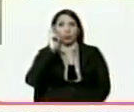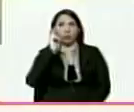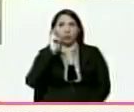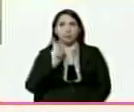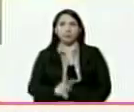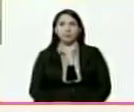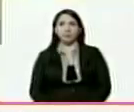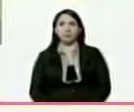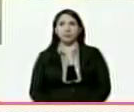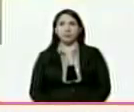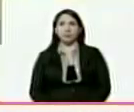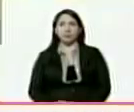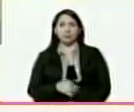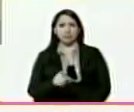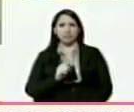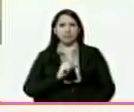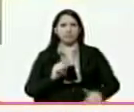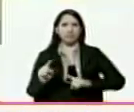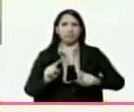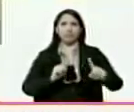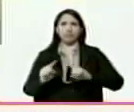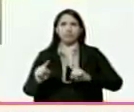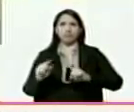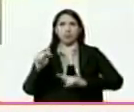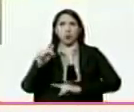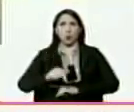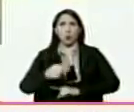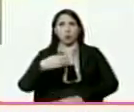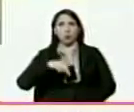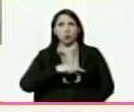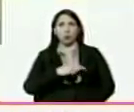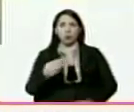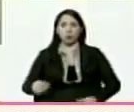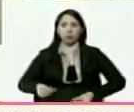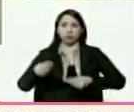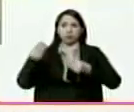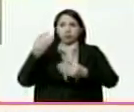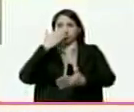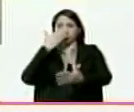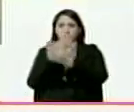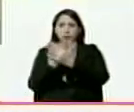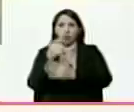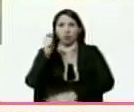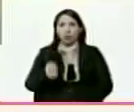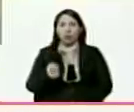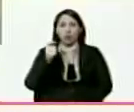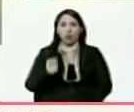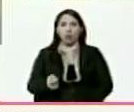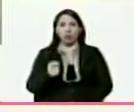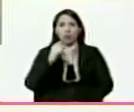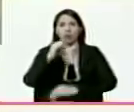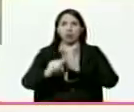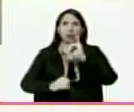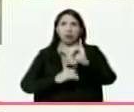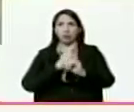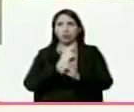esta acción que hoy hemos introducido ante la Corte Penal Internacional. Es